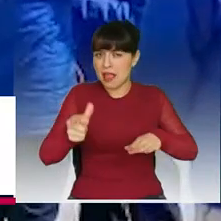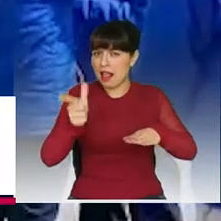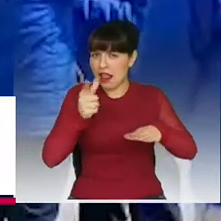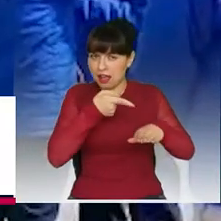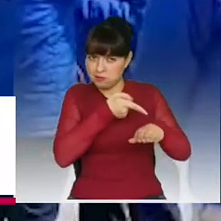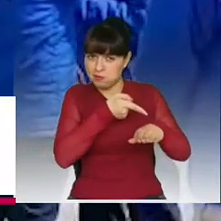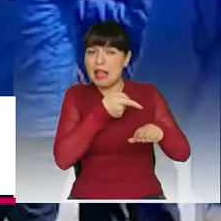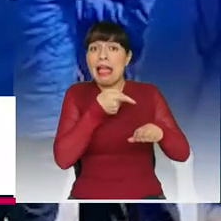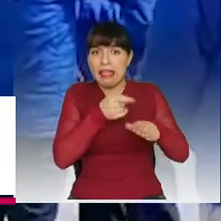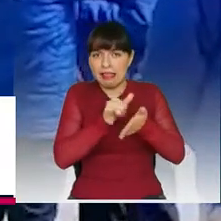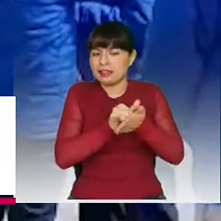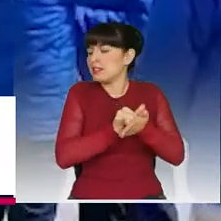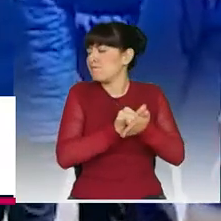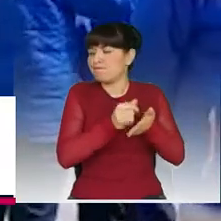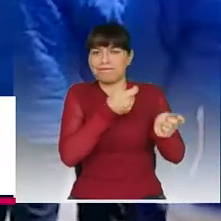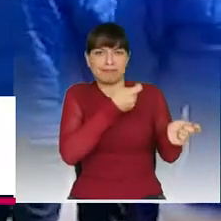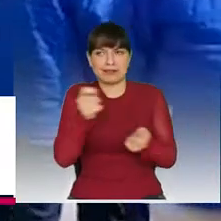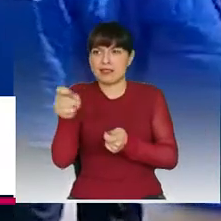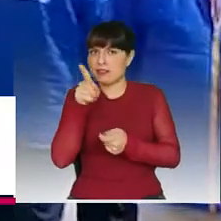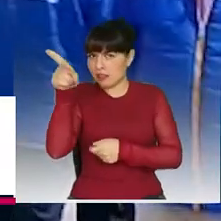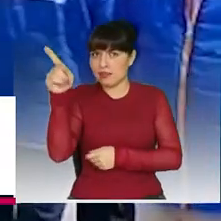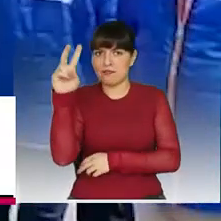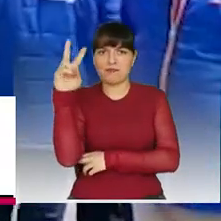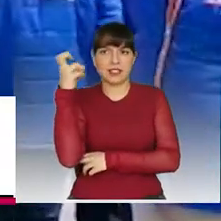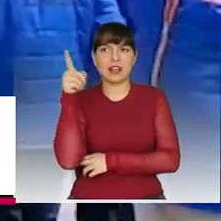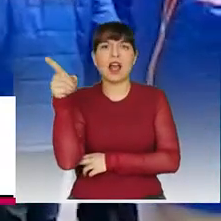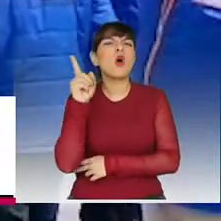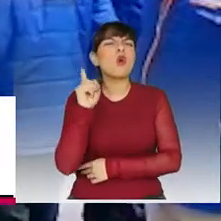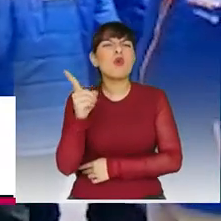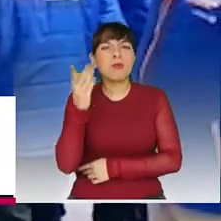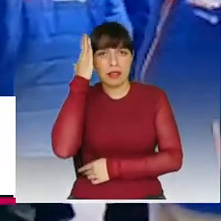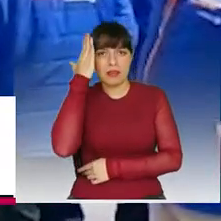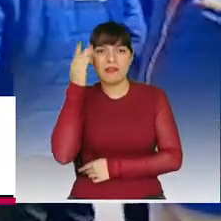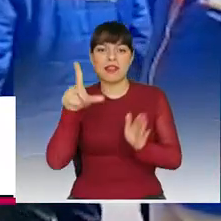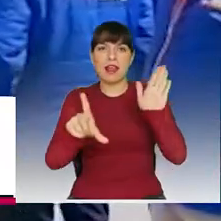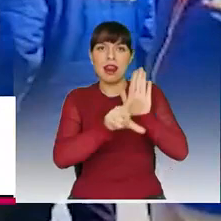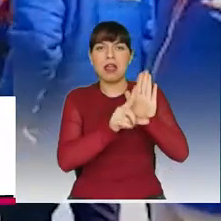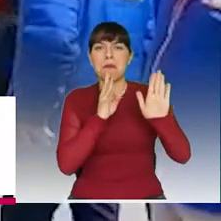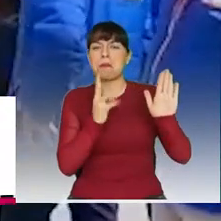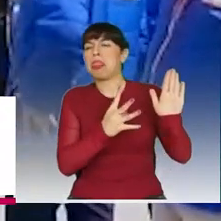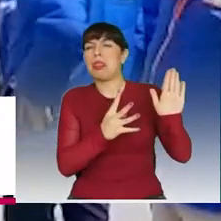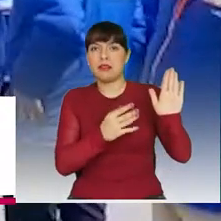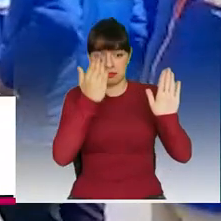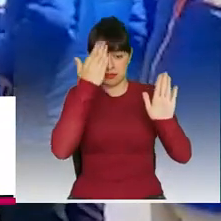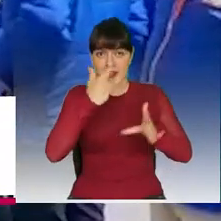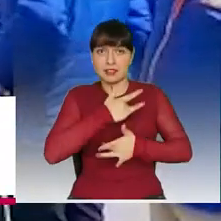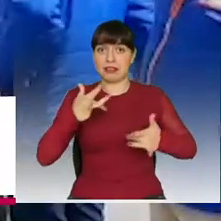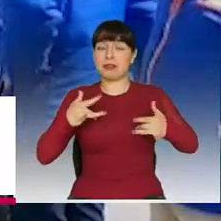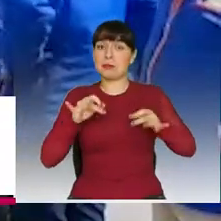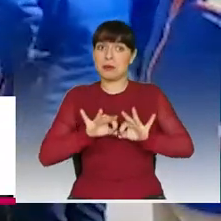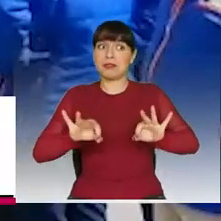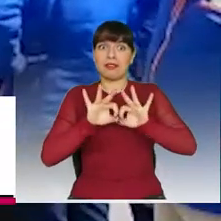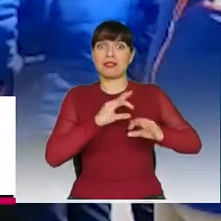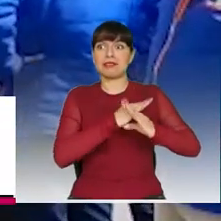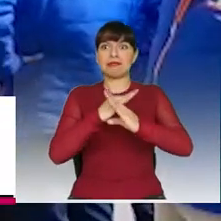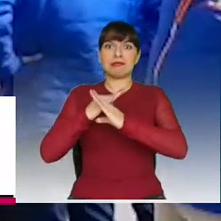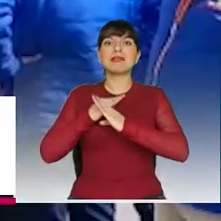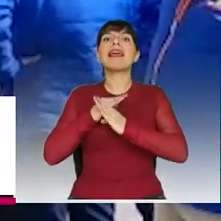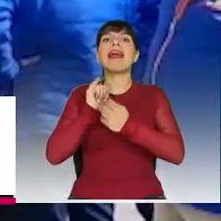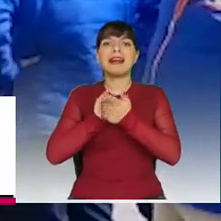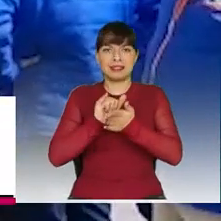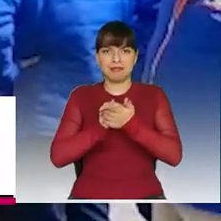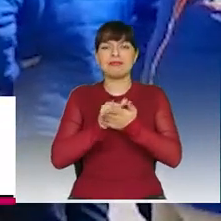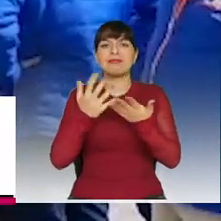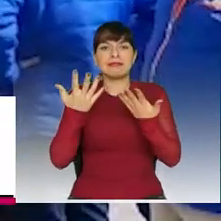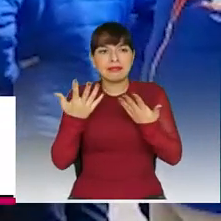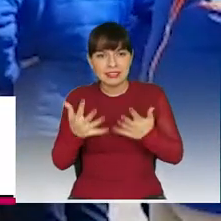la Fiscalía General de la Nación por violar delitos contra la salubridad pública. Entonces estamos invitando específicamente